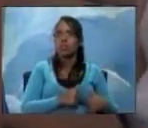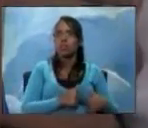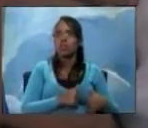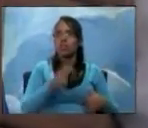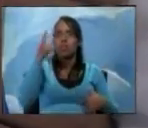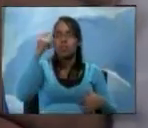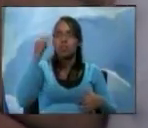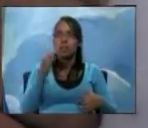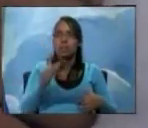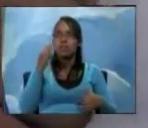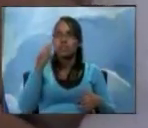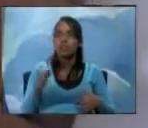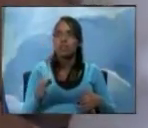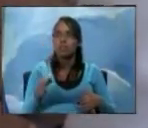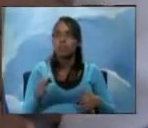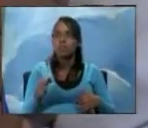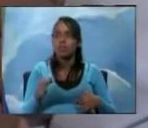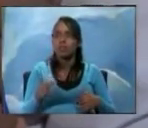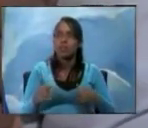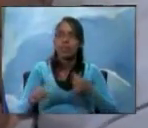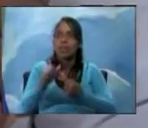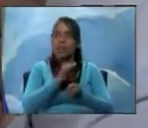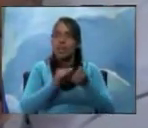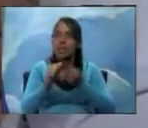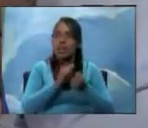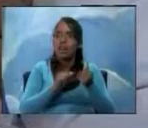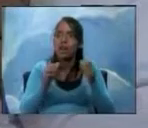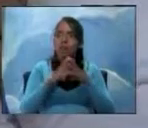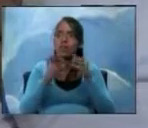Quédate en mi corazón. Para siempre.